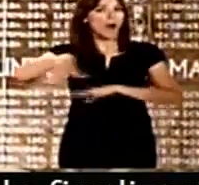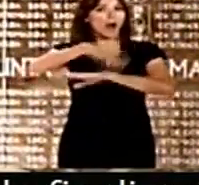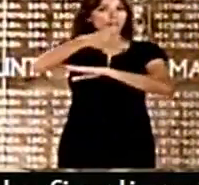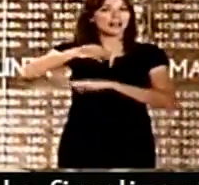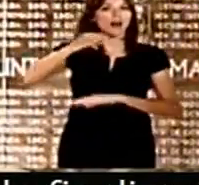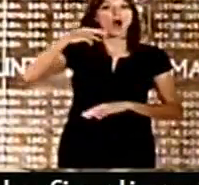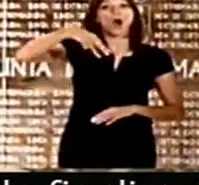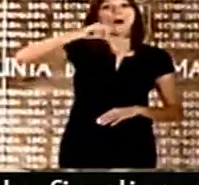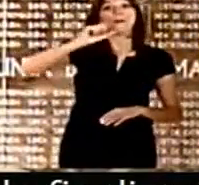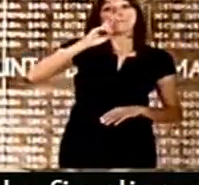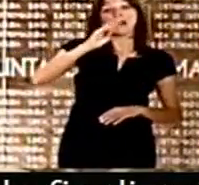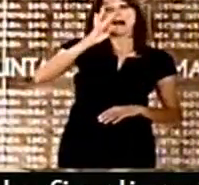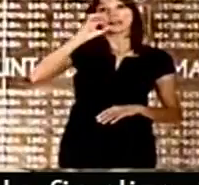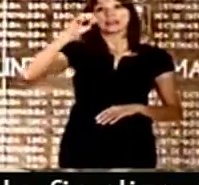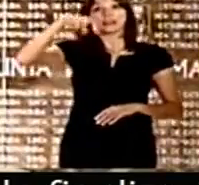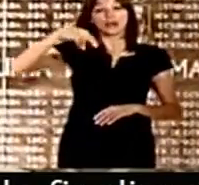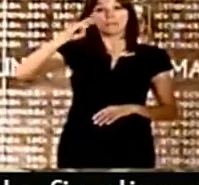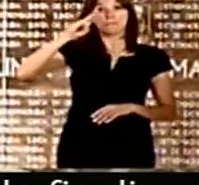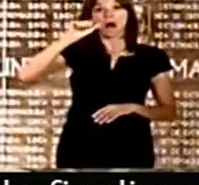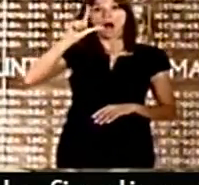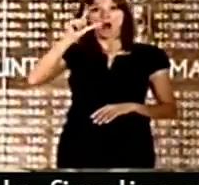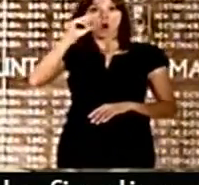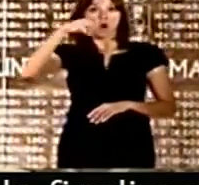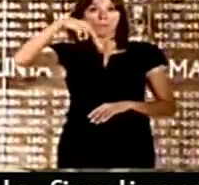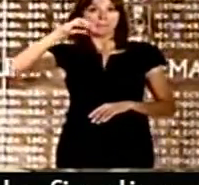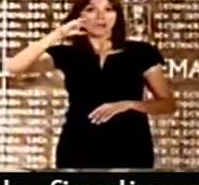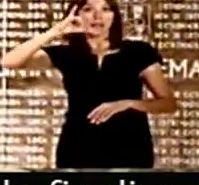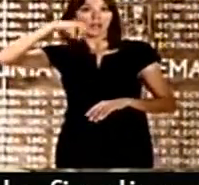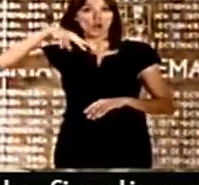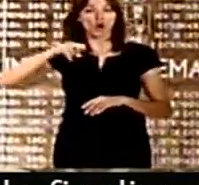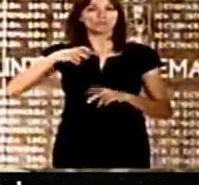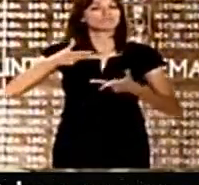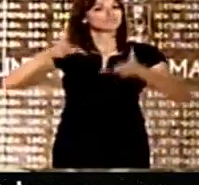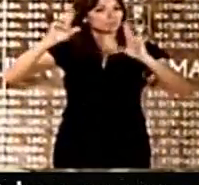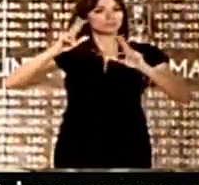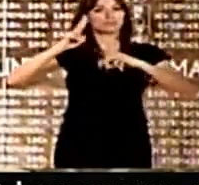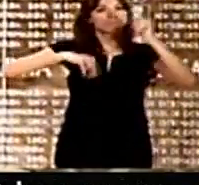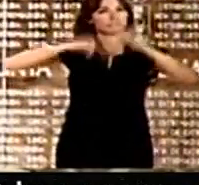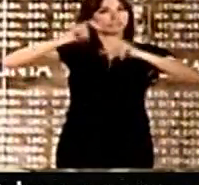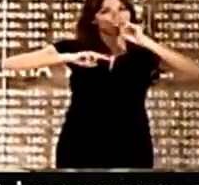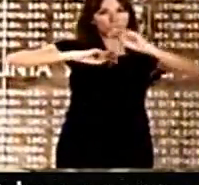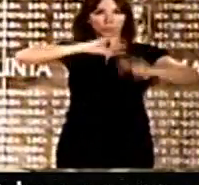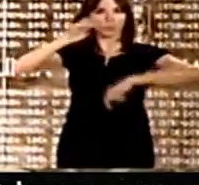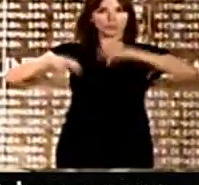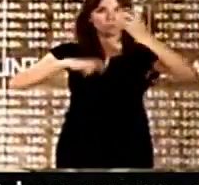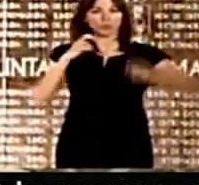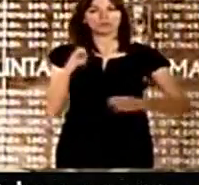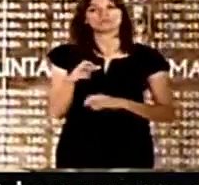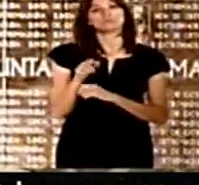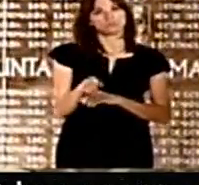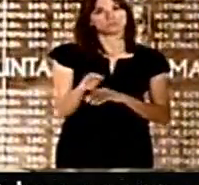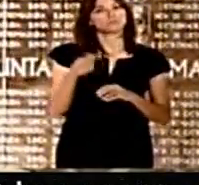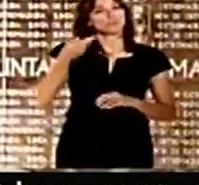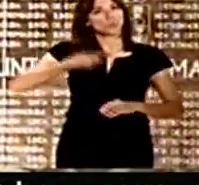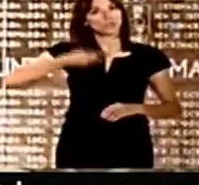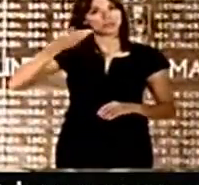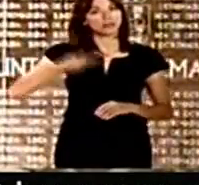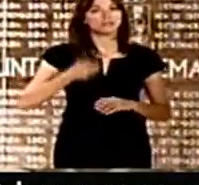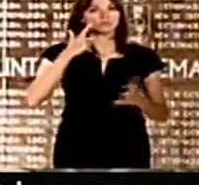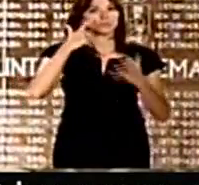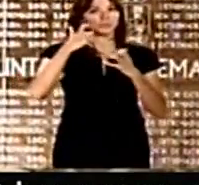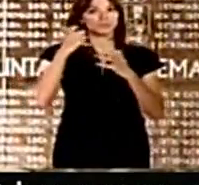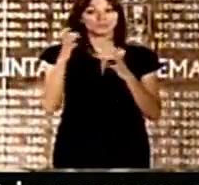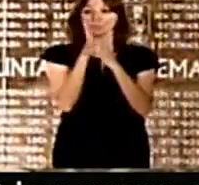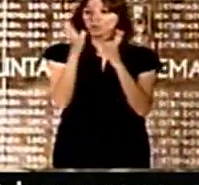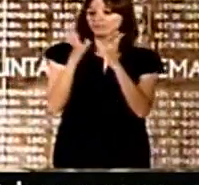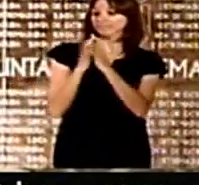Palomino. Tenemos que poner en valor la colaboración institucional que se ha dado entre el Ayuntamiento